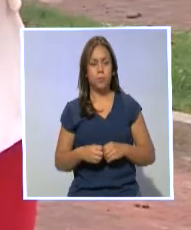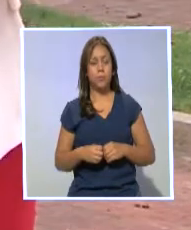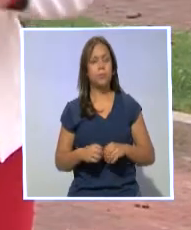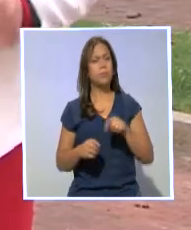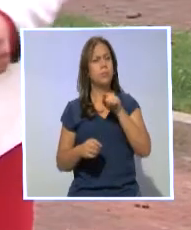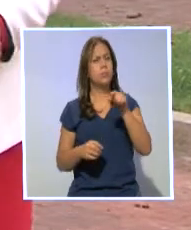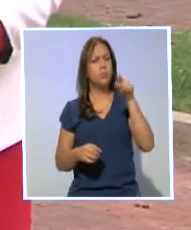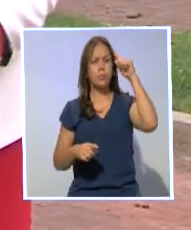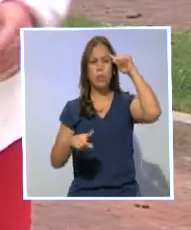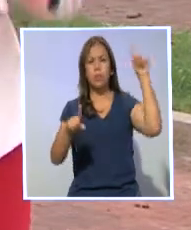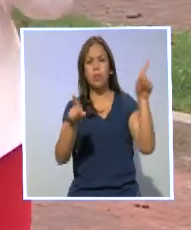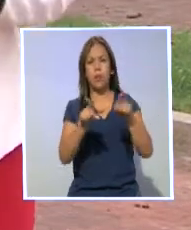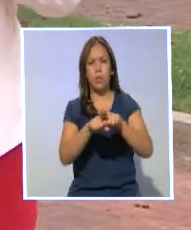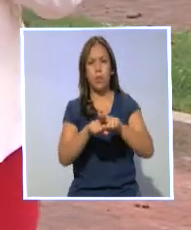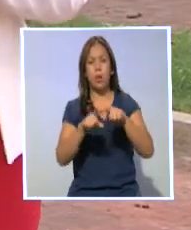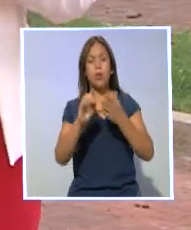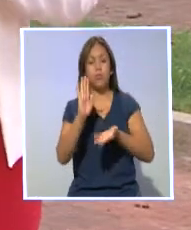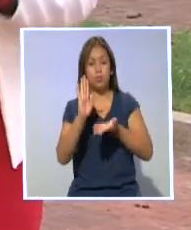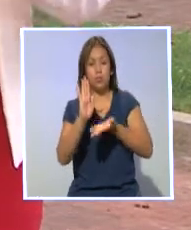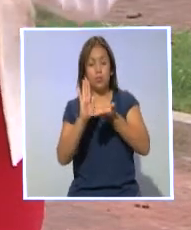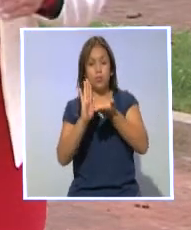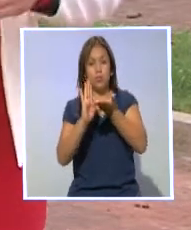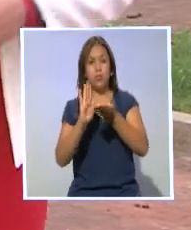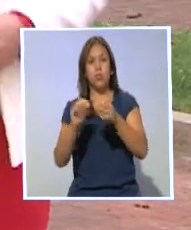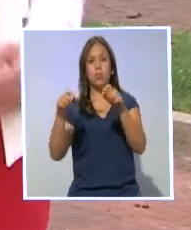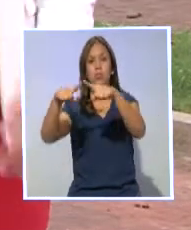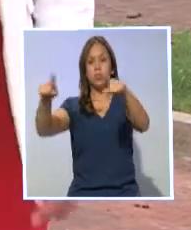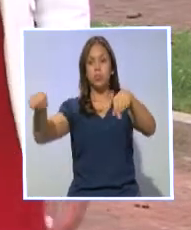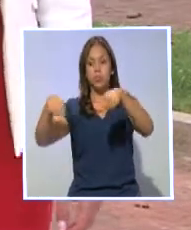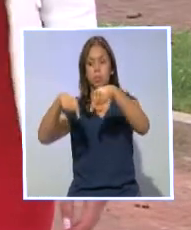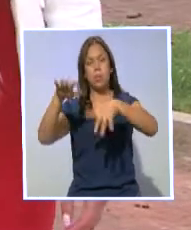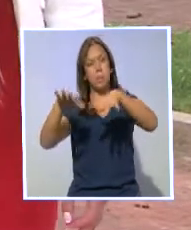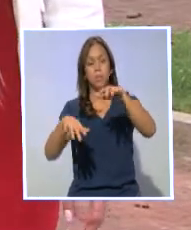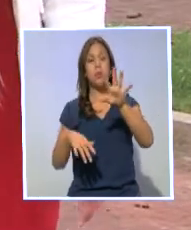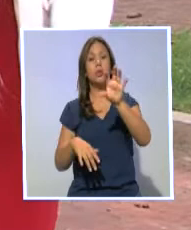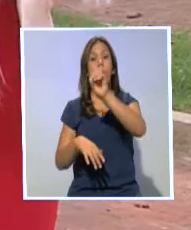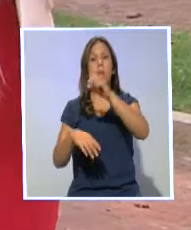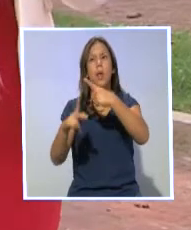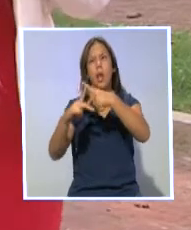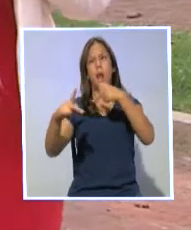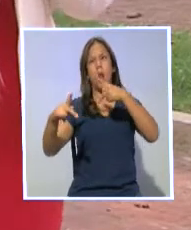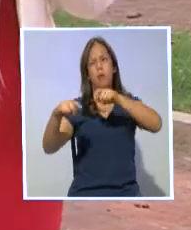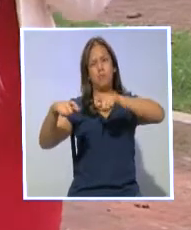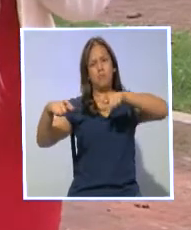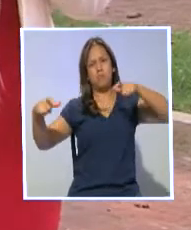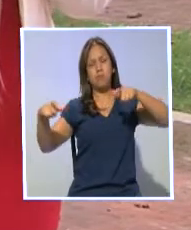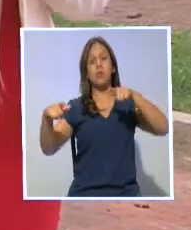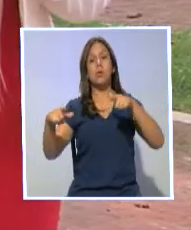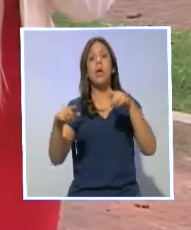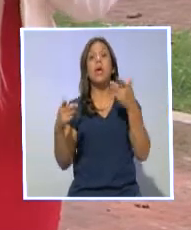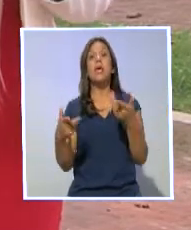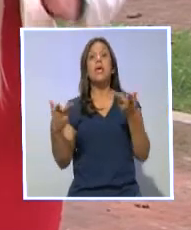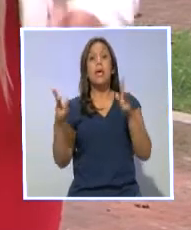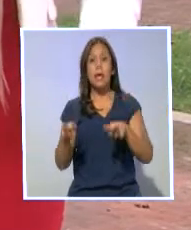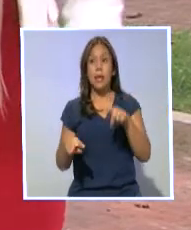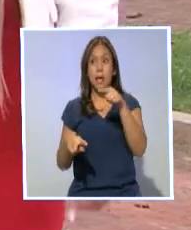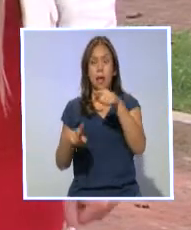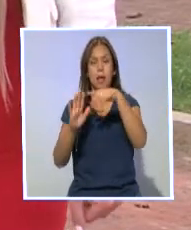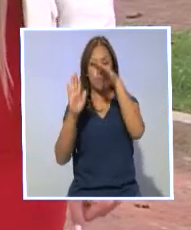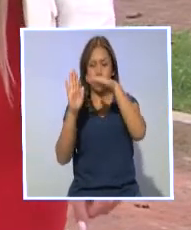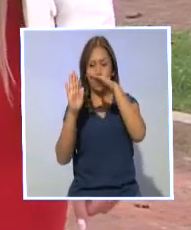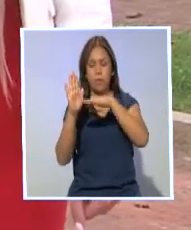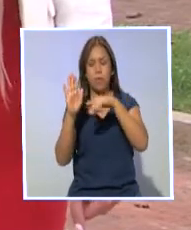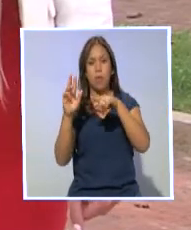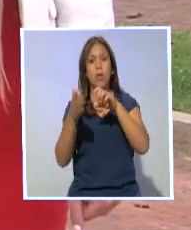¿Está usted de acuerdo en incrementar la zona intangible en al menos 50.000 hectáreas y reducir el área de explotación petrolera autorizada